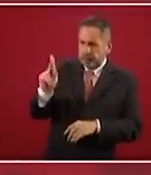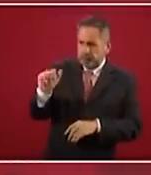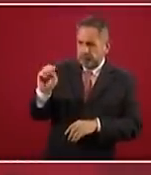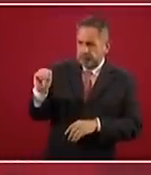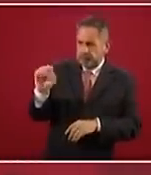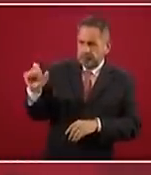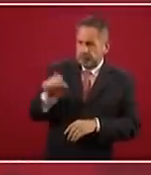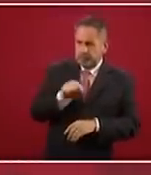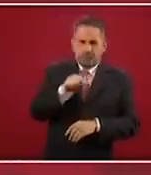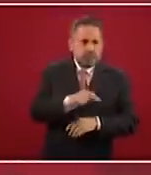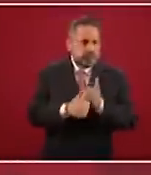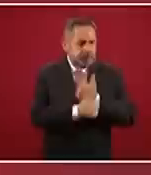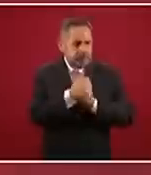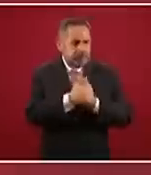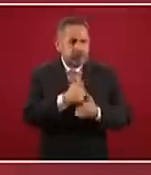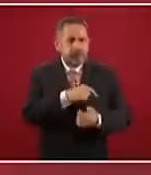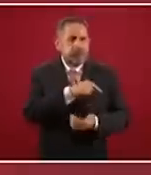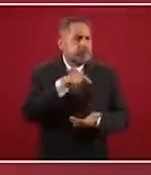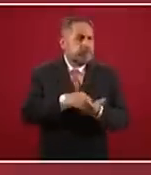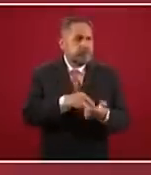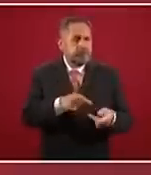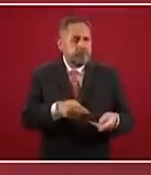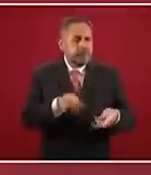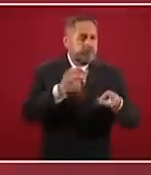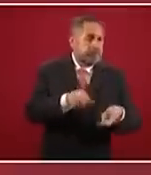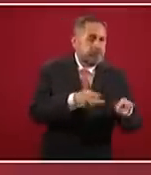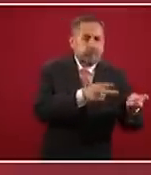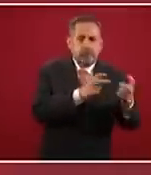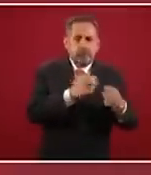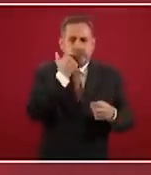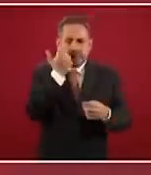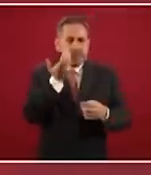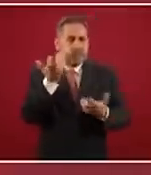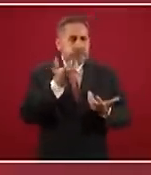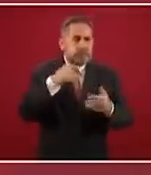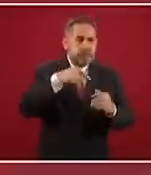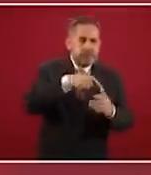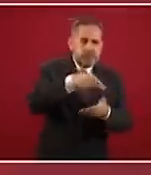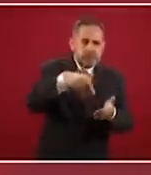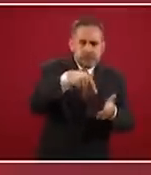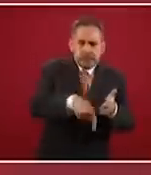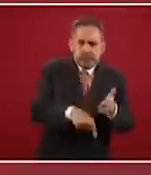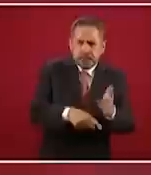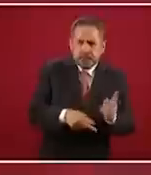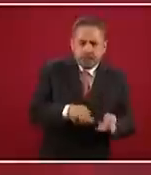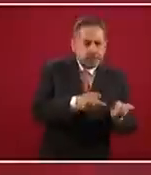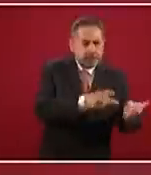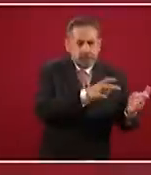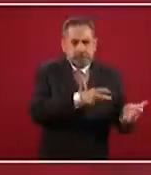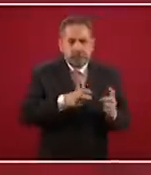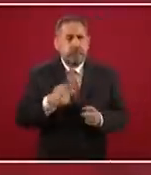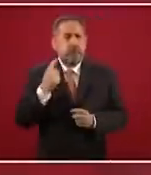que estén llevando a cabo estas acciones para